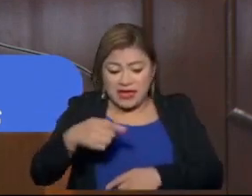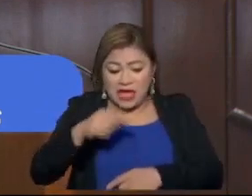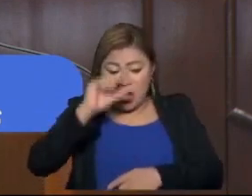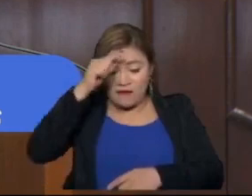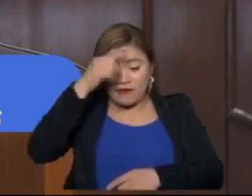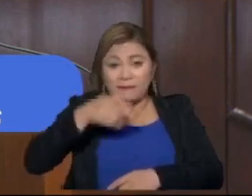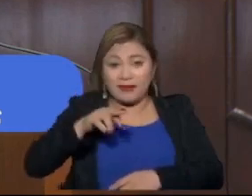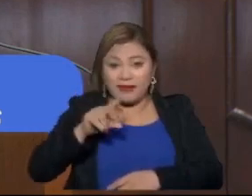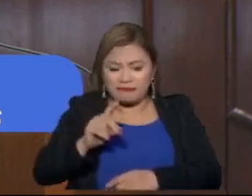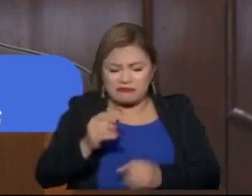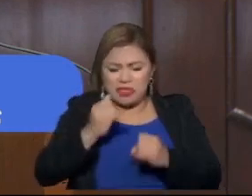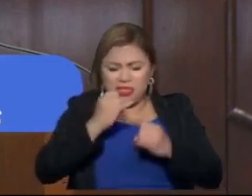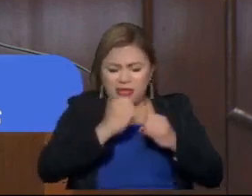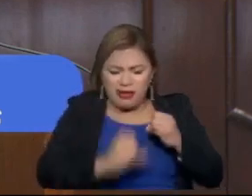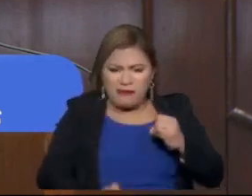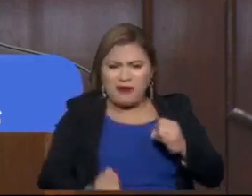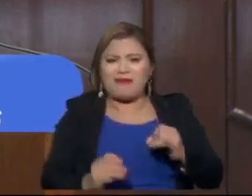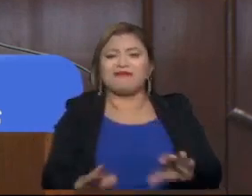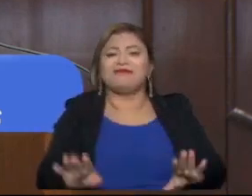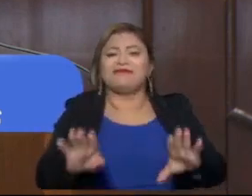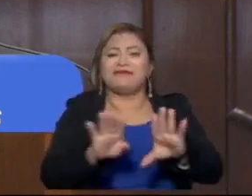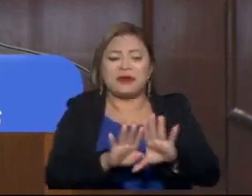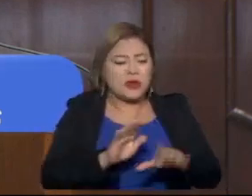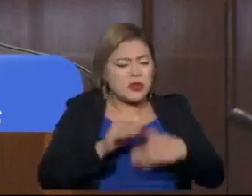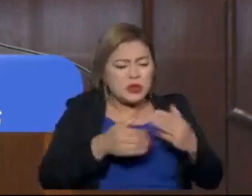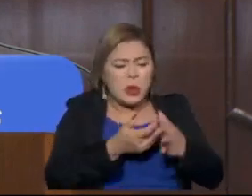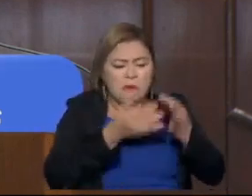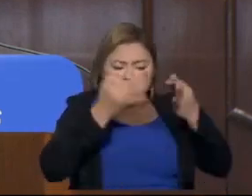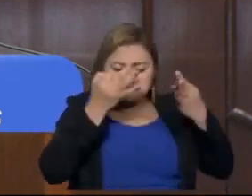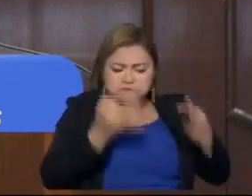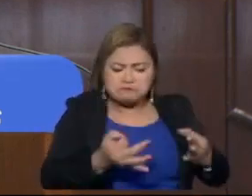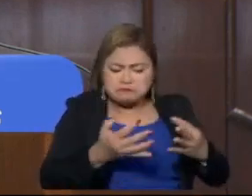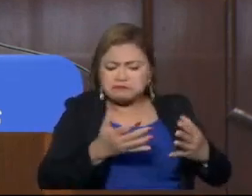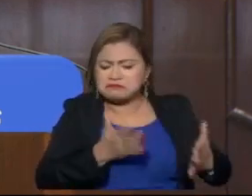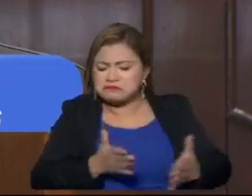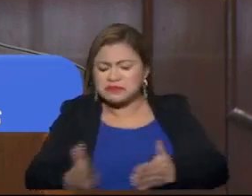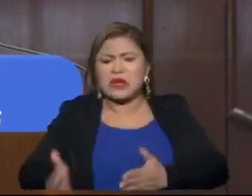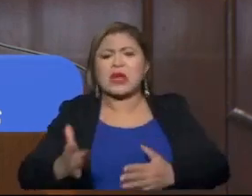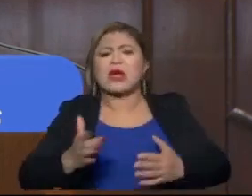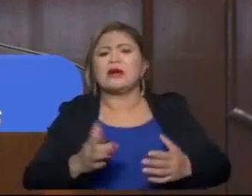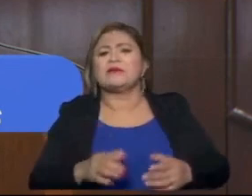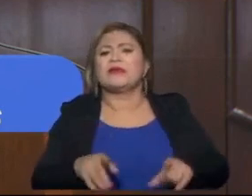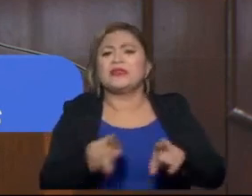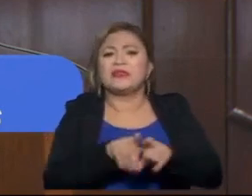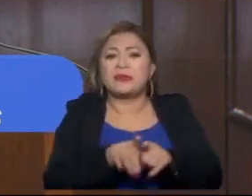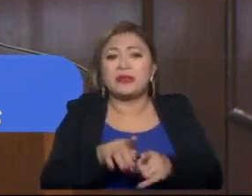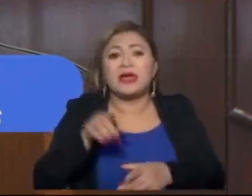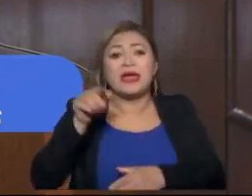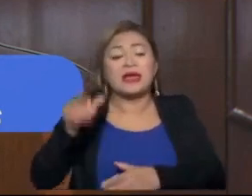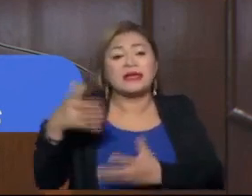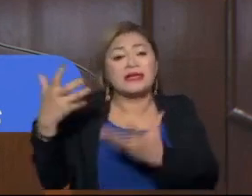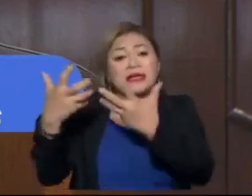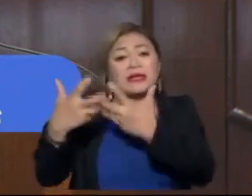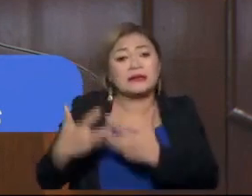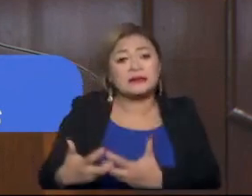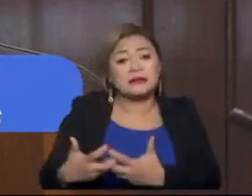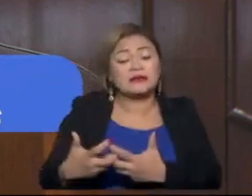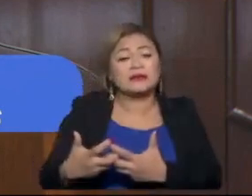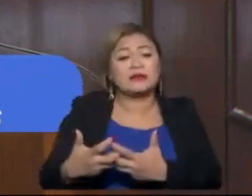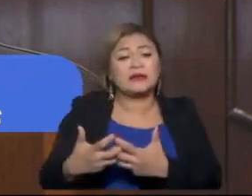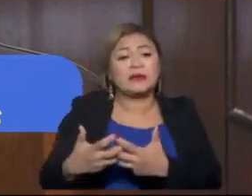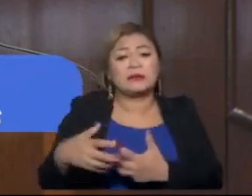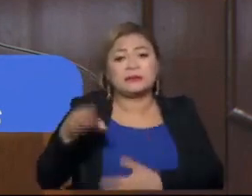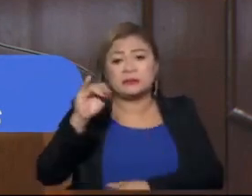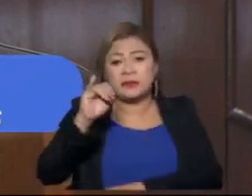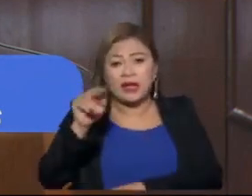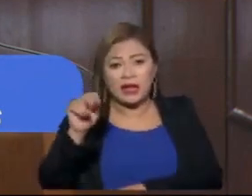y definitivo de la mina Cobre Panamá, una concesión que comenzó hace 32